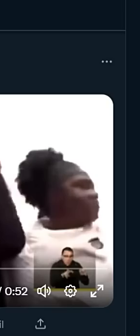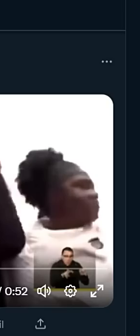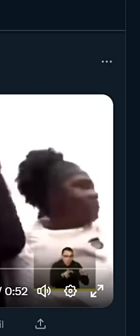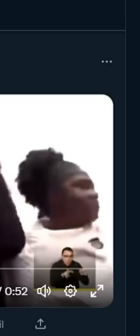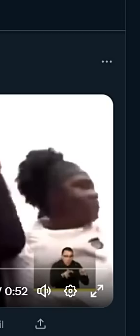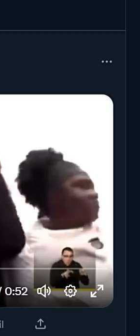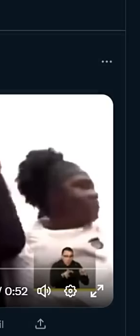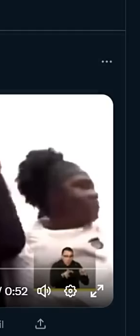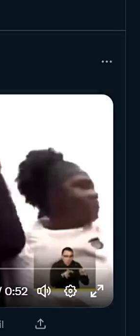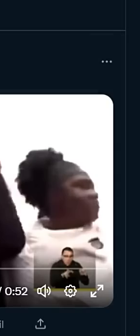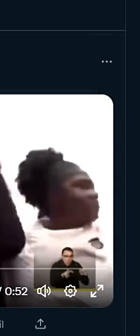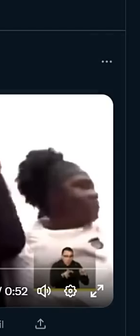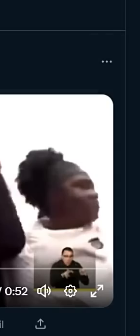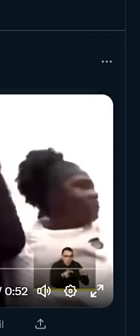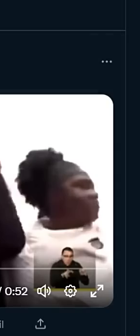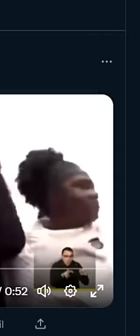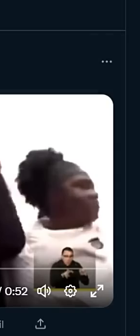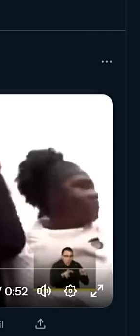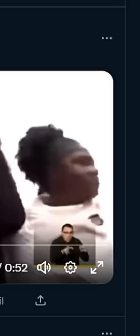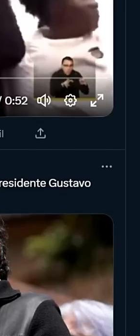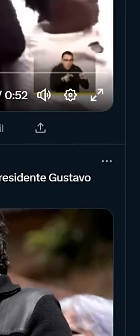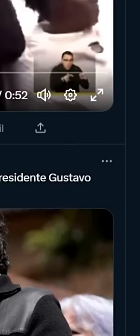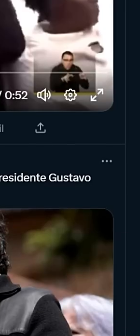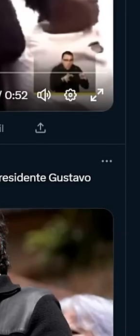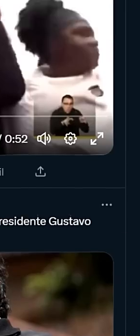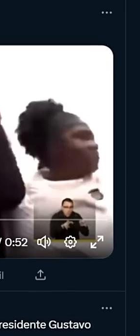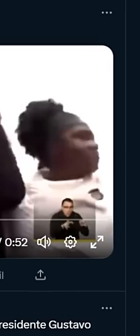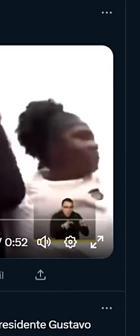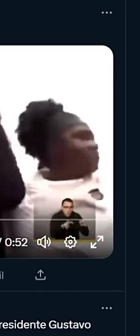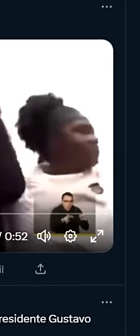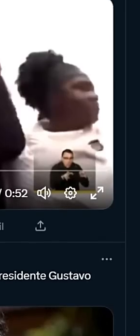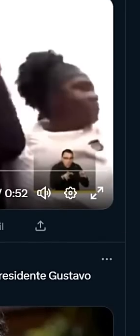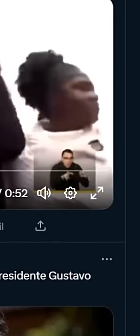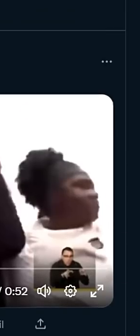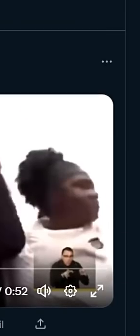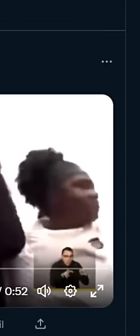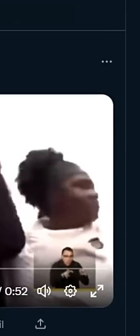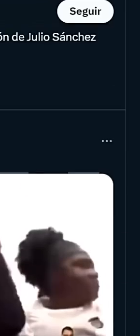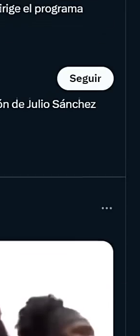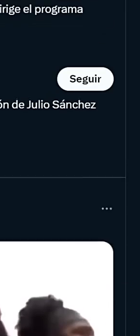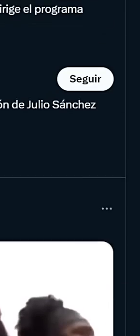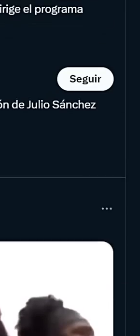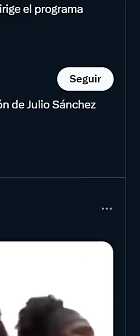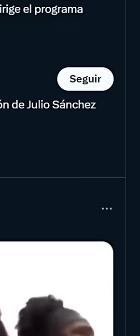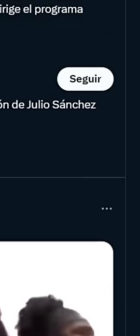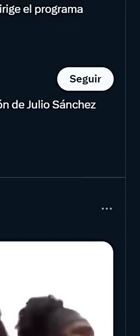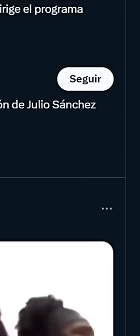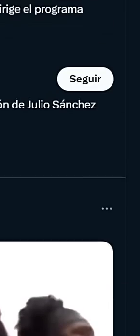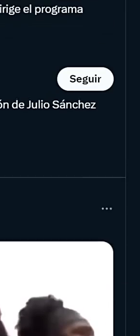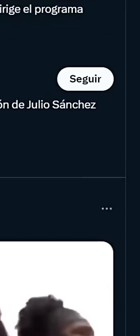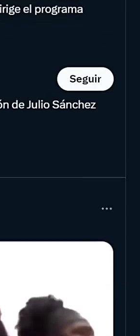a Gustavo Petro haciendo un resumen de todas las cosas supuestamente peligrosas que dijo ayer en el